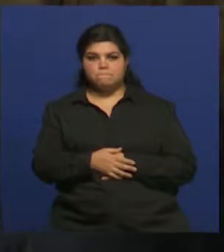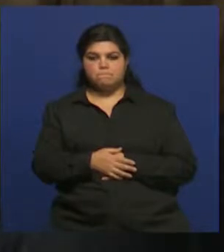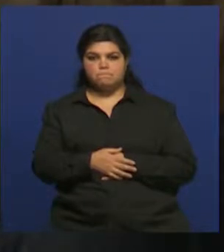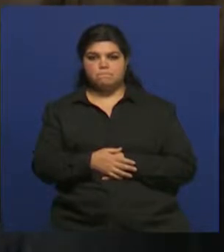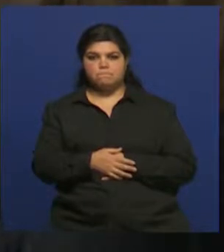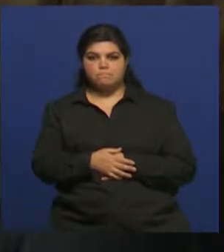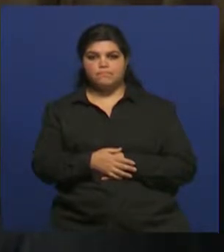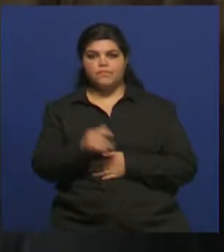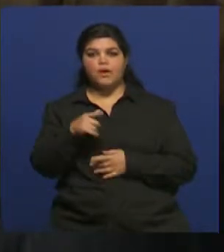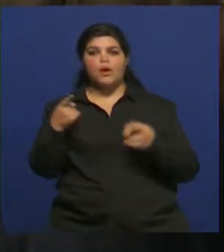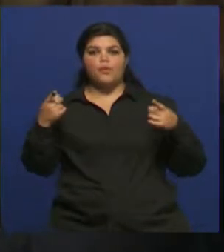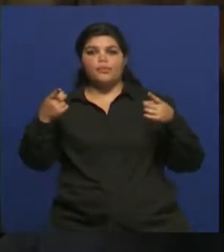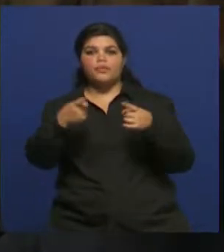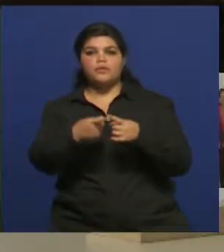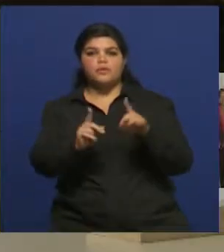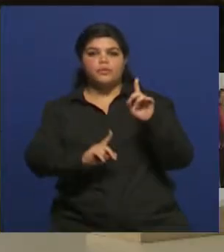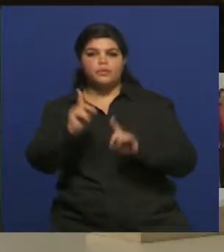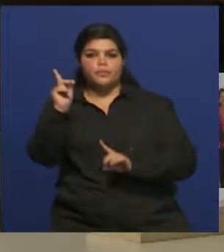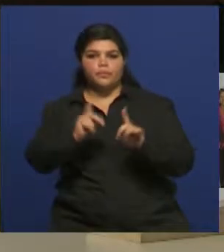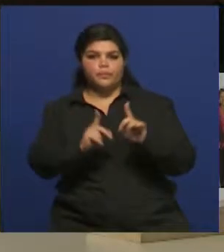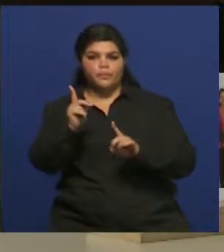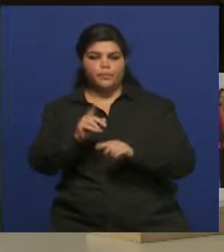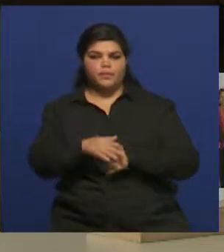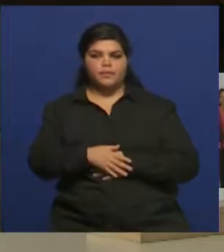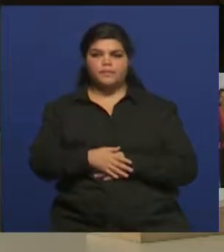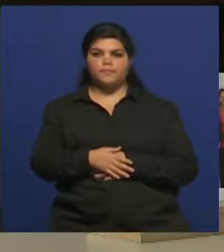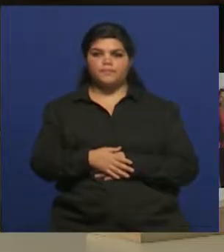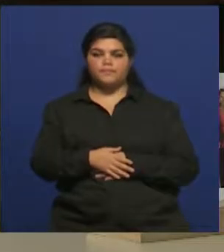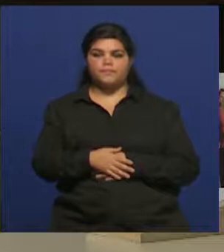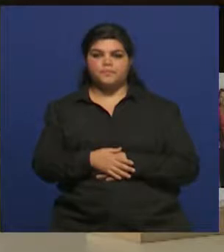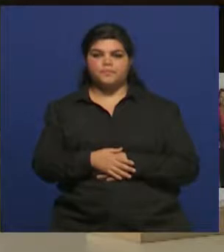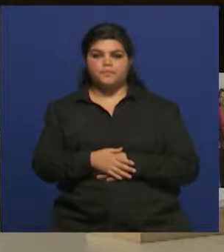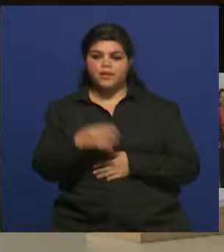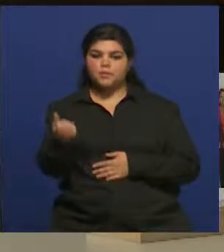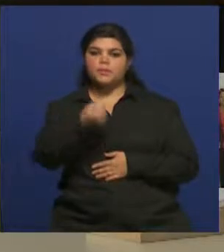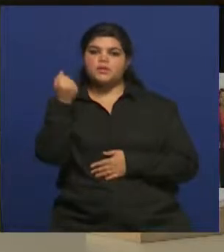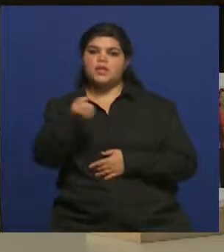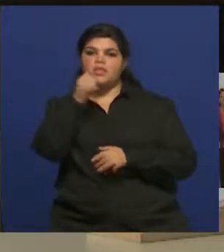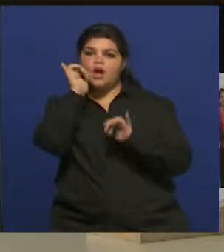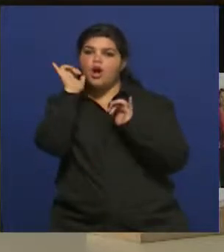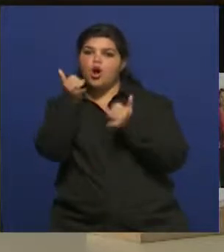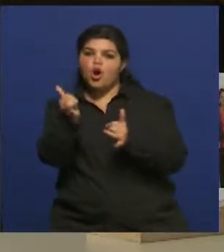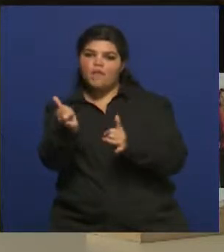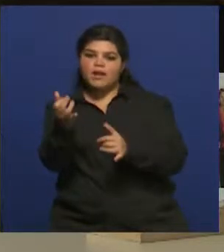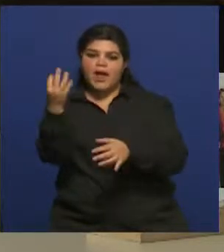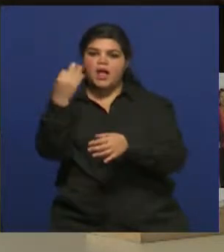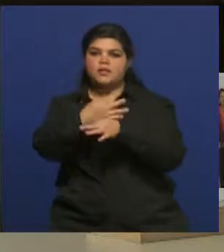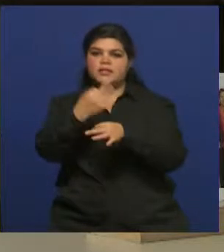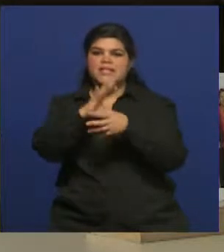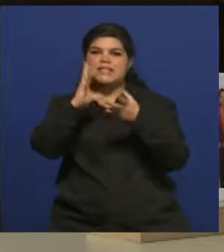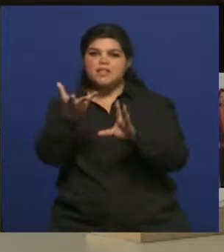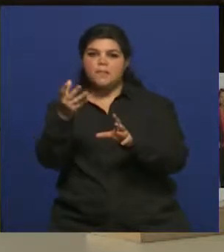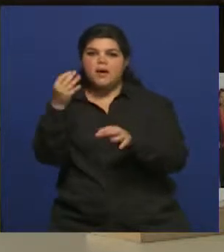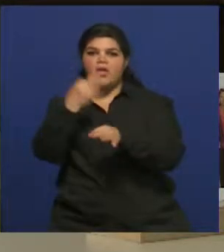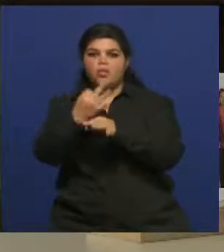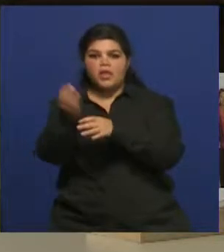El objetivo es poder incluir a aquellos jóvenes que están fuera del sistema educativo,